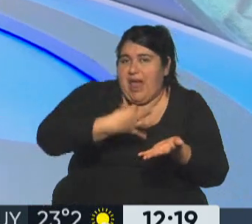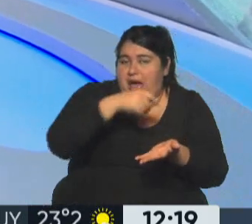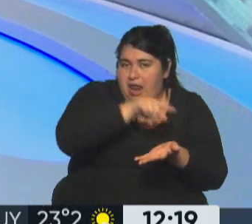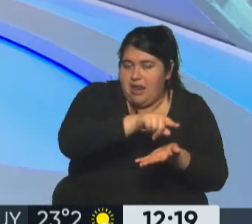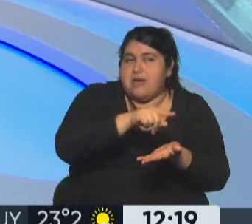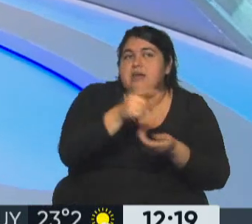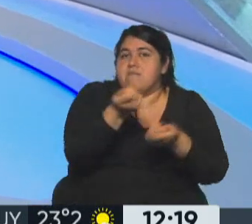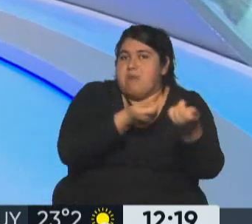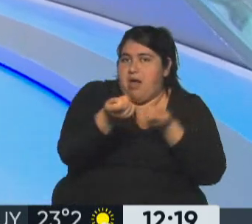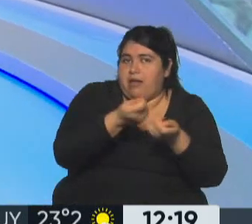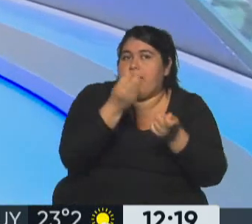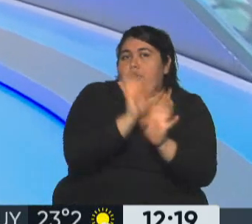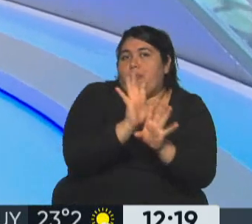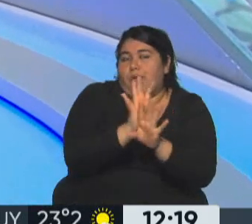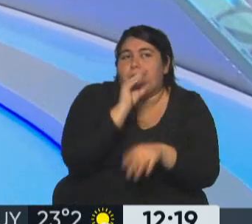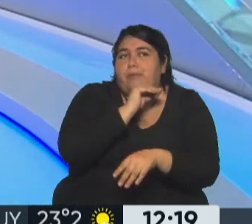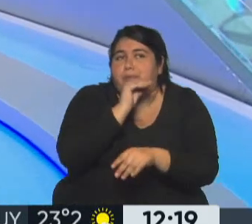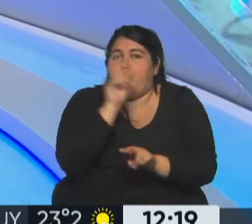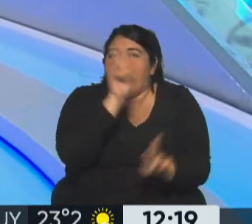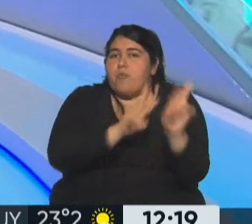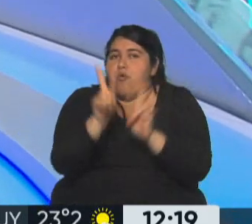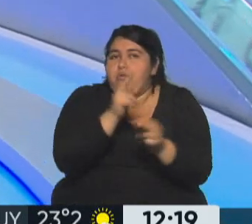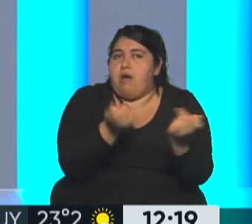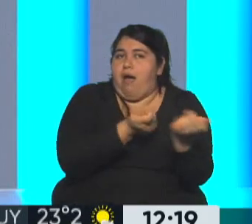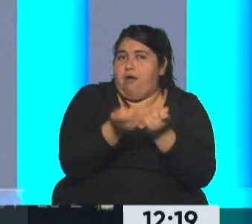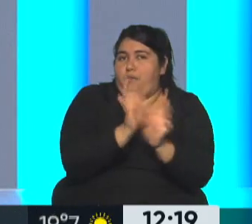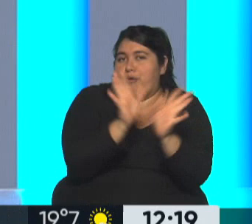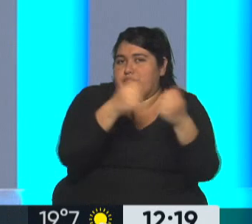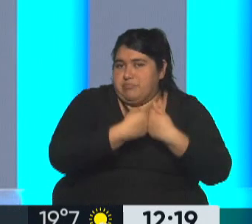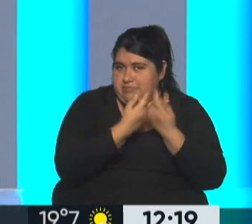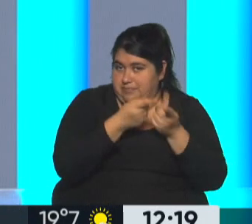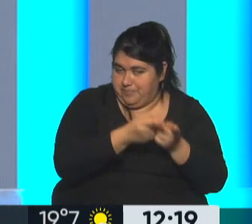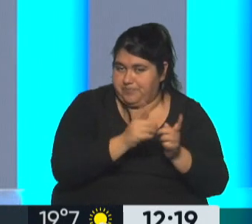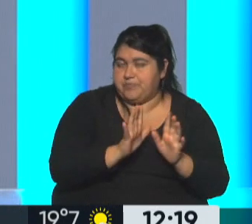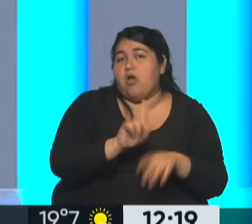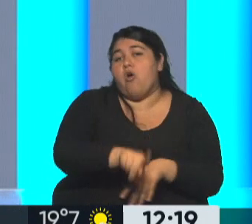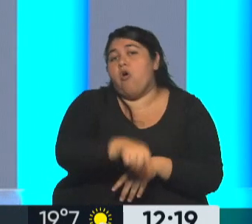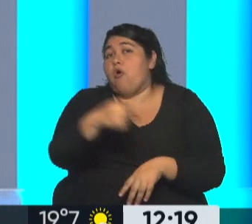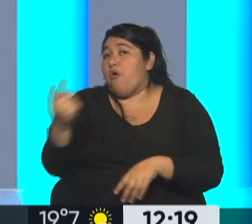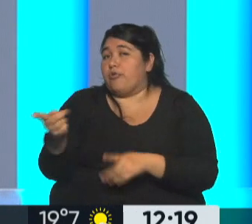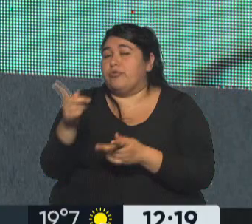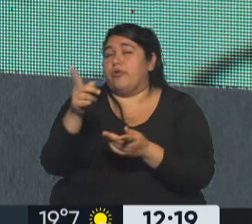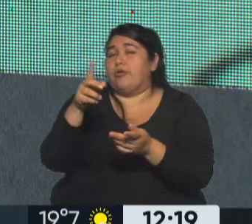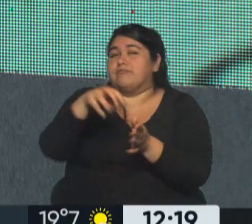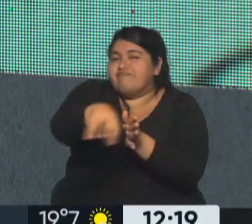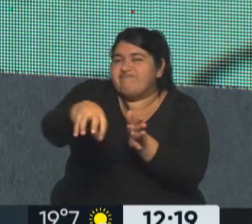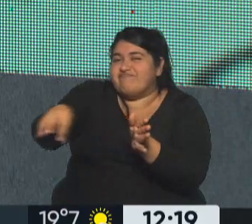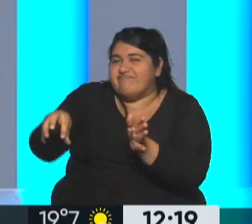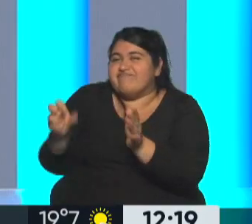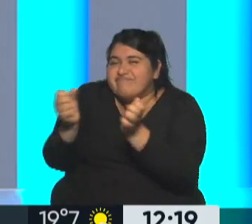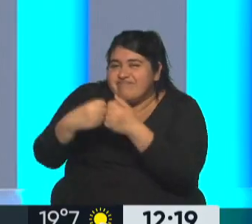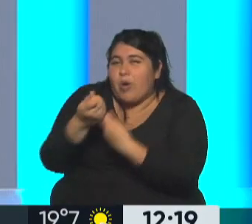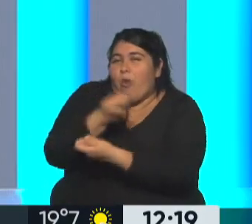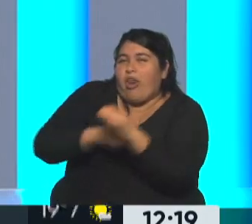la La Cara Oculta o para operaciones no declaradas después hay pequeños operadores que por ahí lo hacen